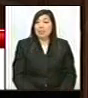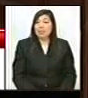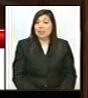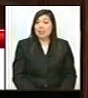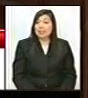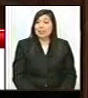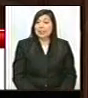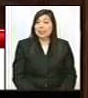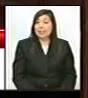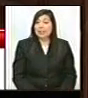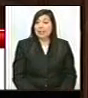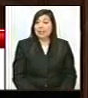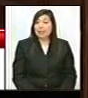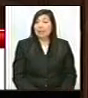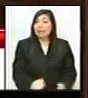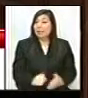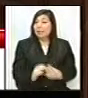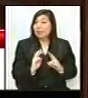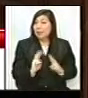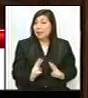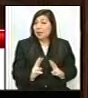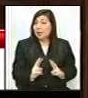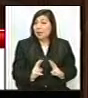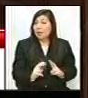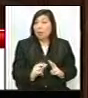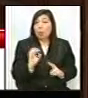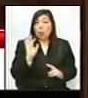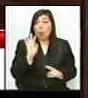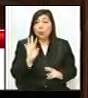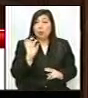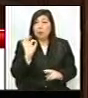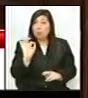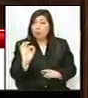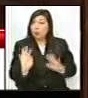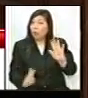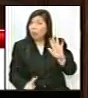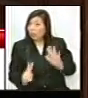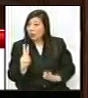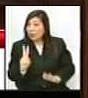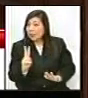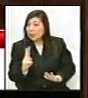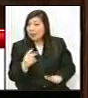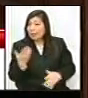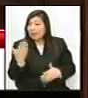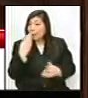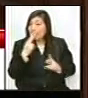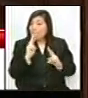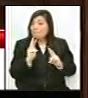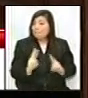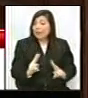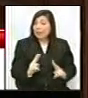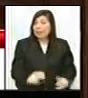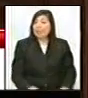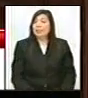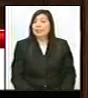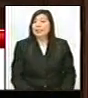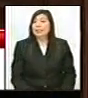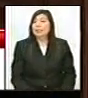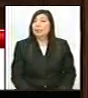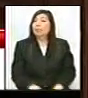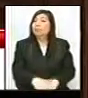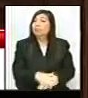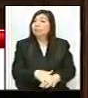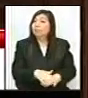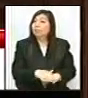de los hechos, lo que se fija en el 4.12 es lo siguiente: determinar las